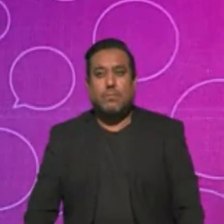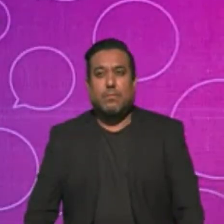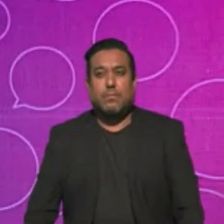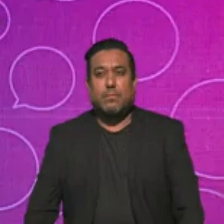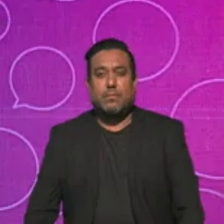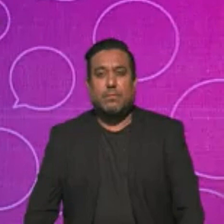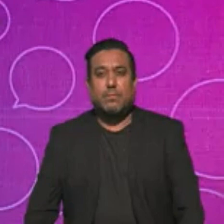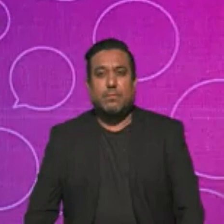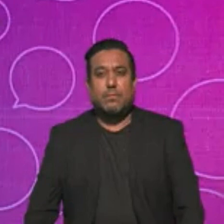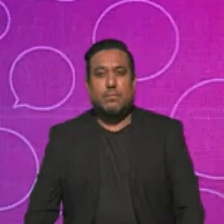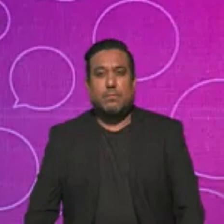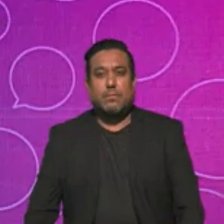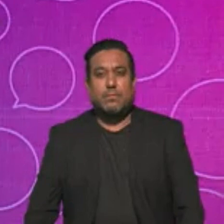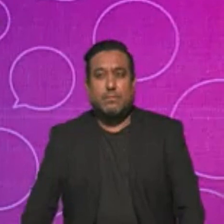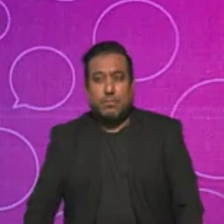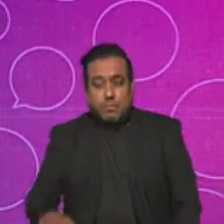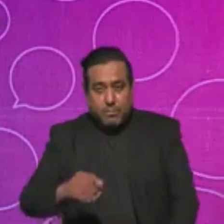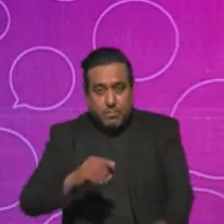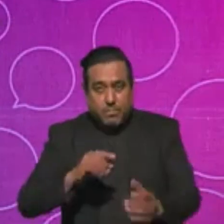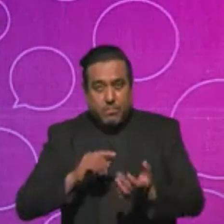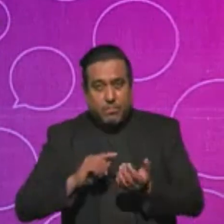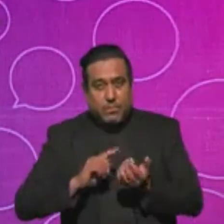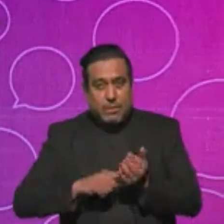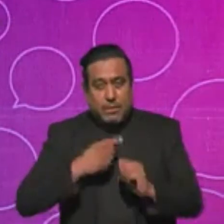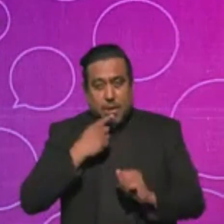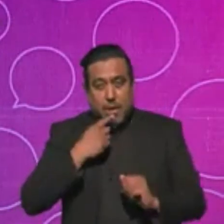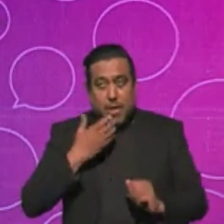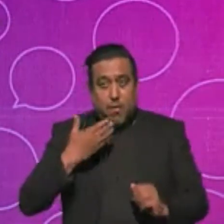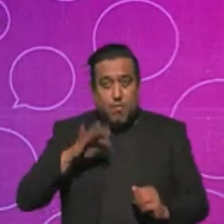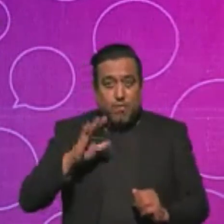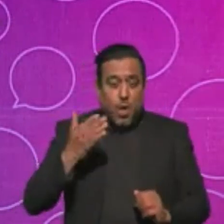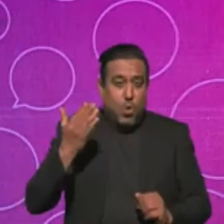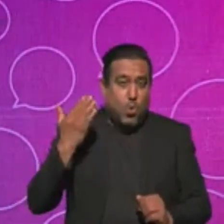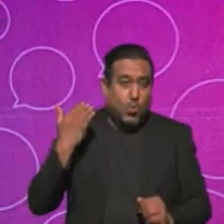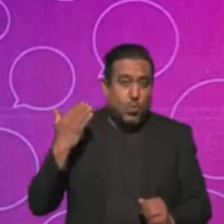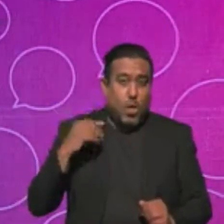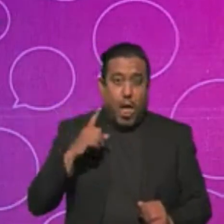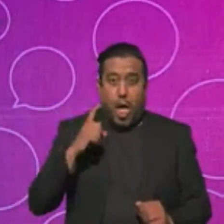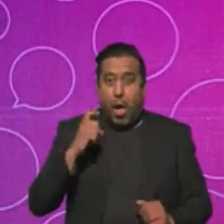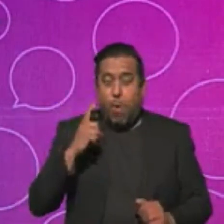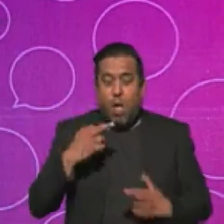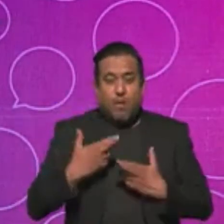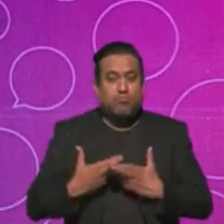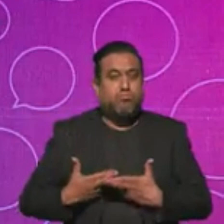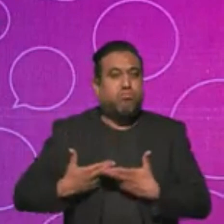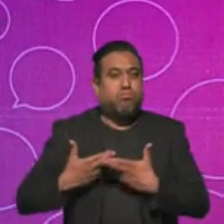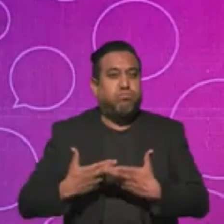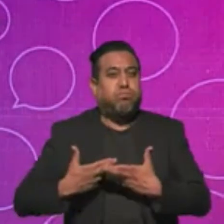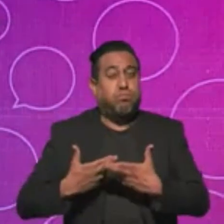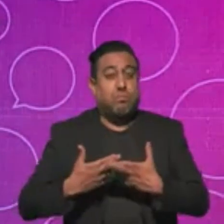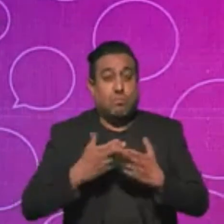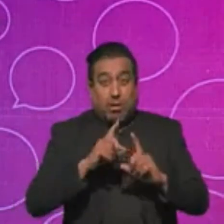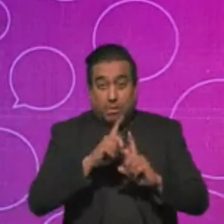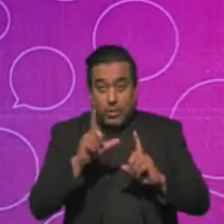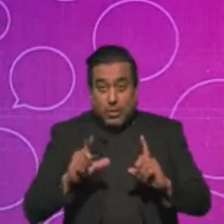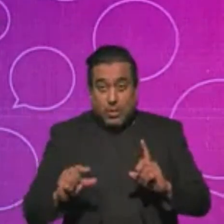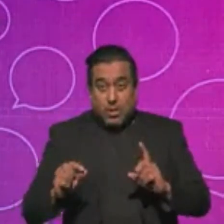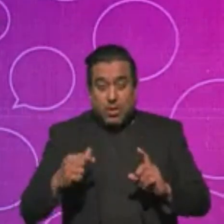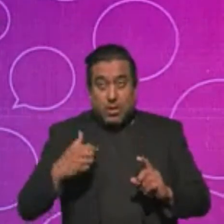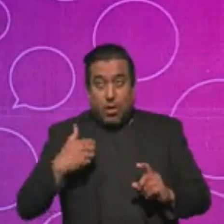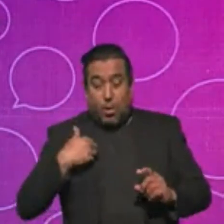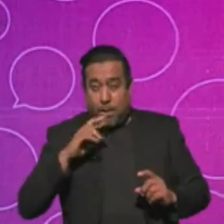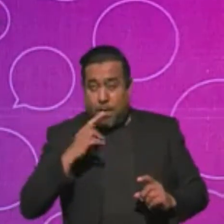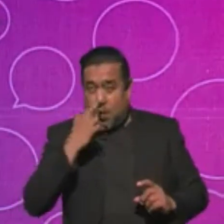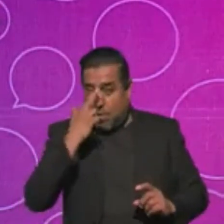candidato Celaya solía ser uno de los mantos acuíferos más prolíficos a nivel nacional yo recuerdo